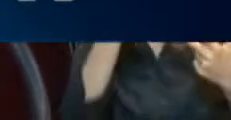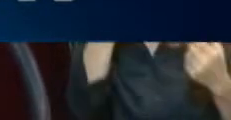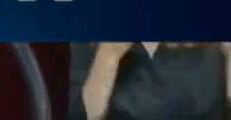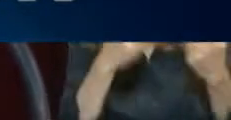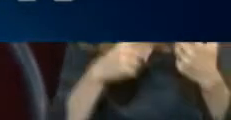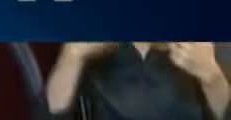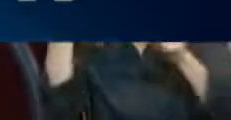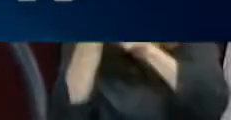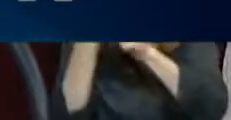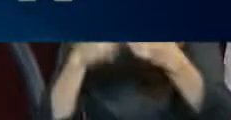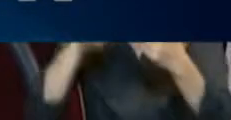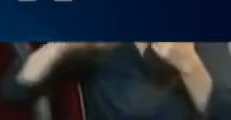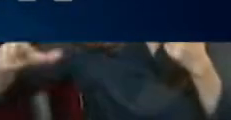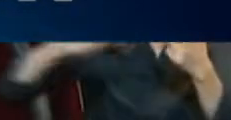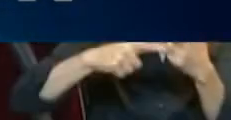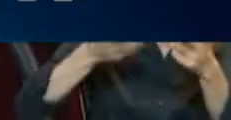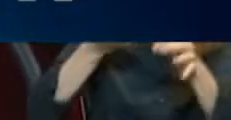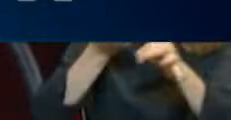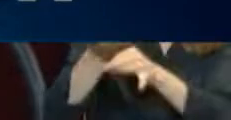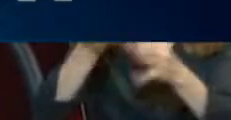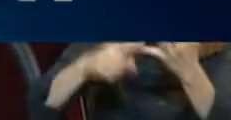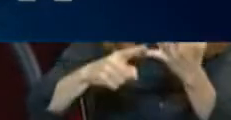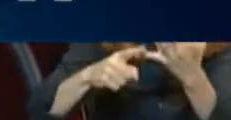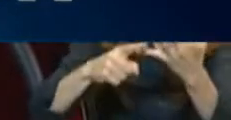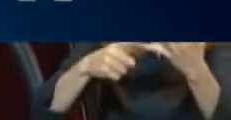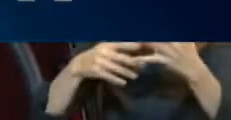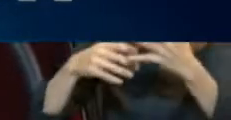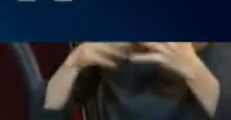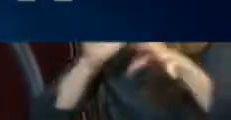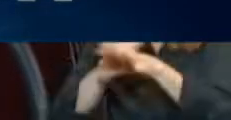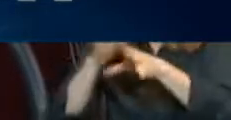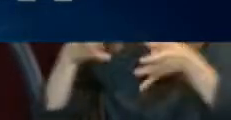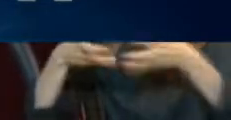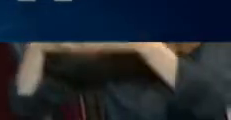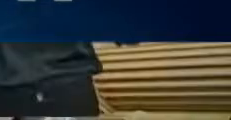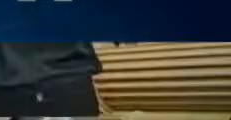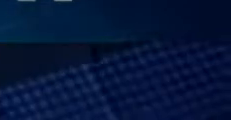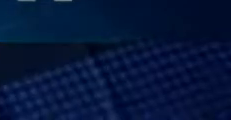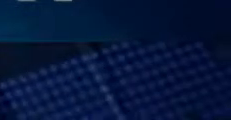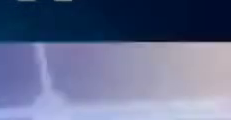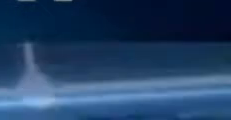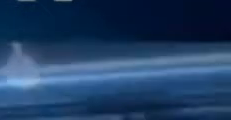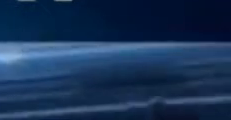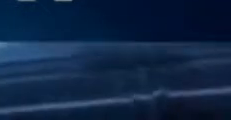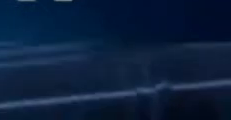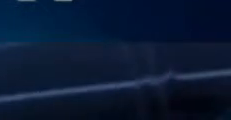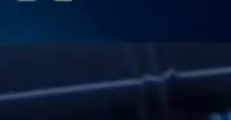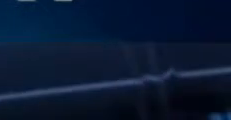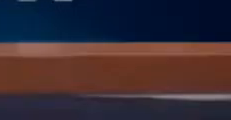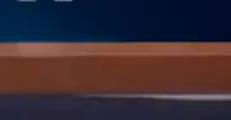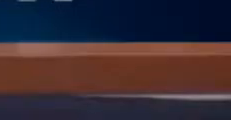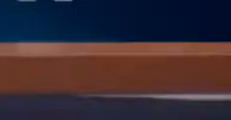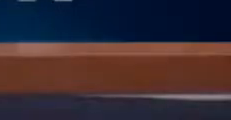fomento del desarrollo agroindustrial, del sistema integral de cuidados y de compra argentino.